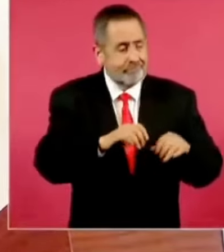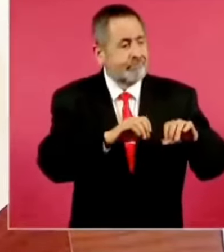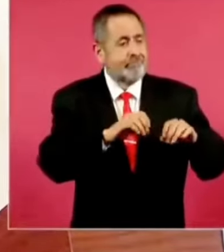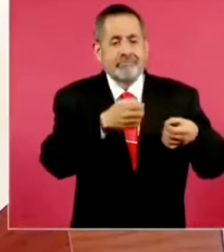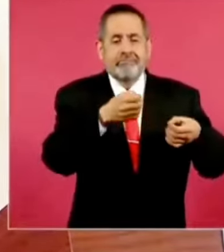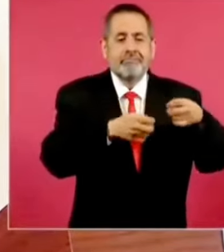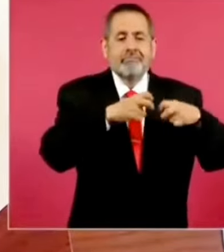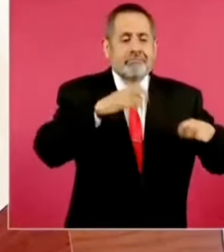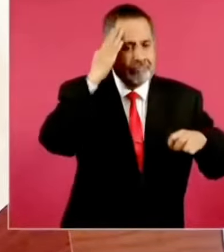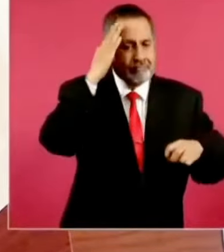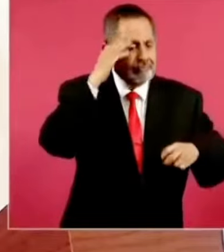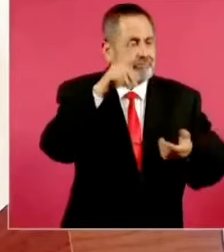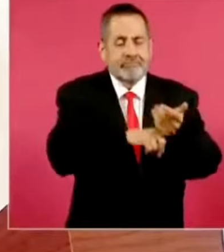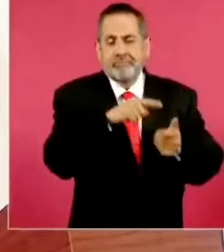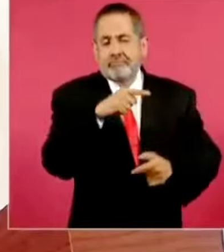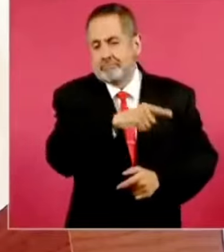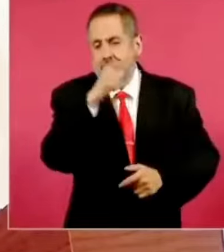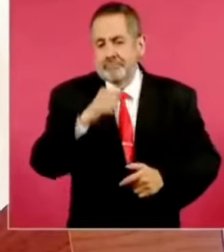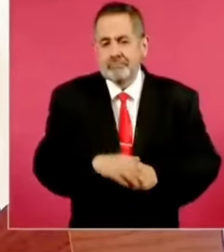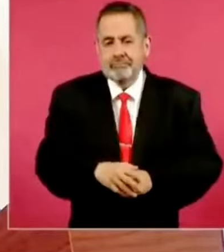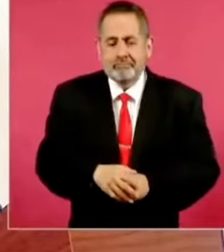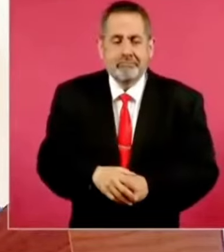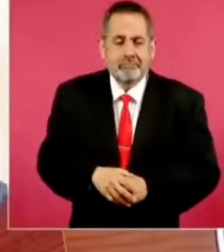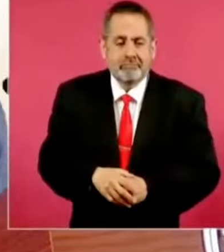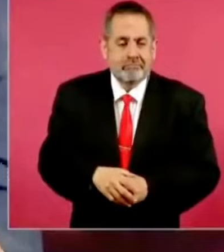este ministro, cancelar